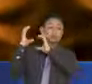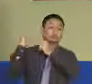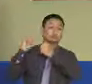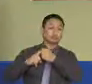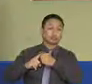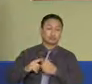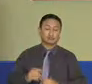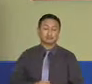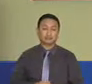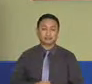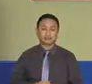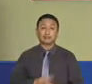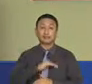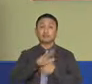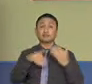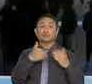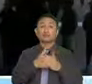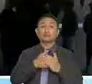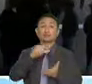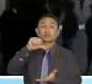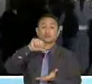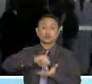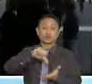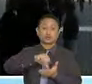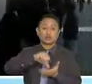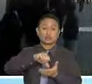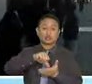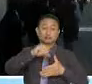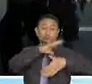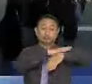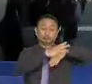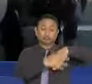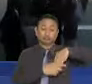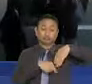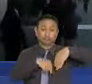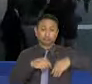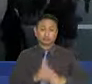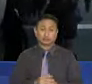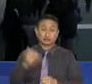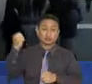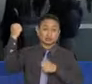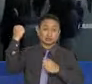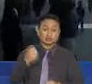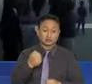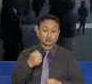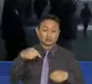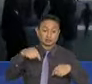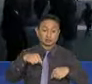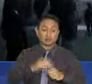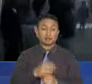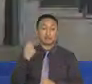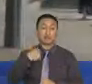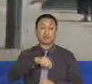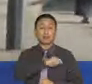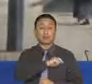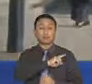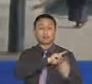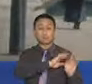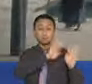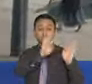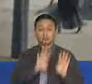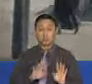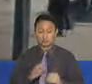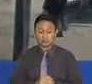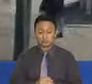Quito casi todas las ciudades hispanoamericanas que se fundan dentro del modelo hispano es